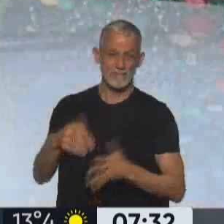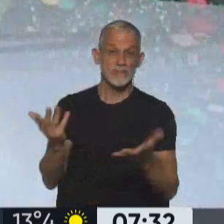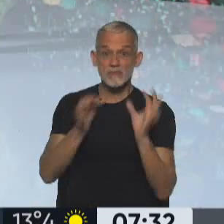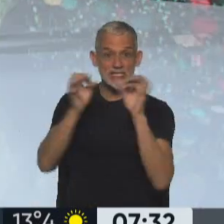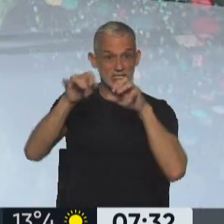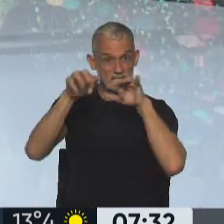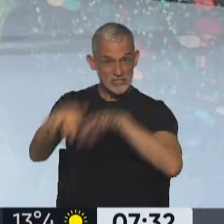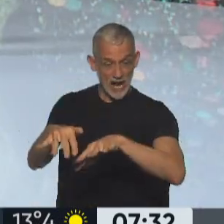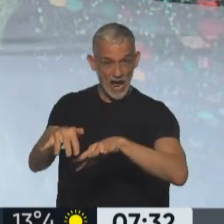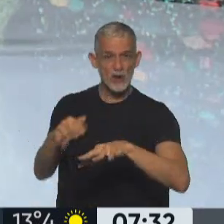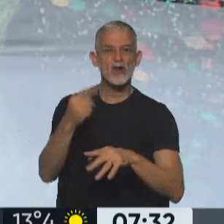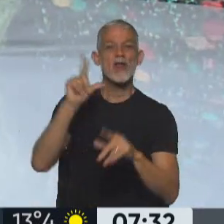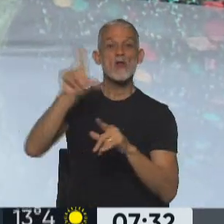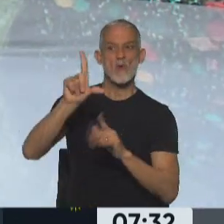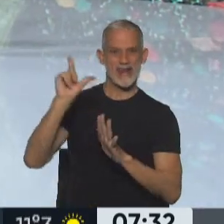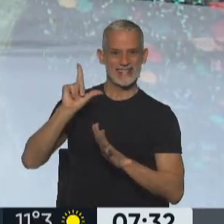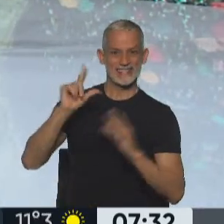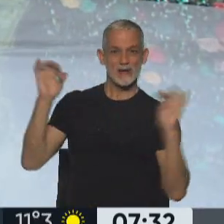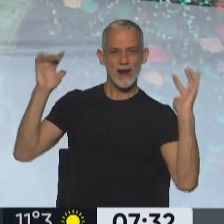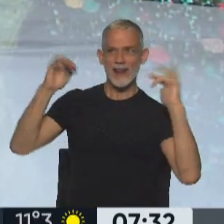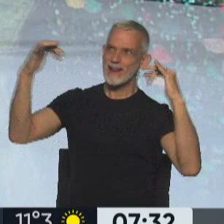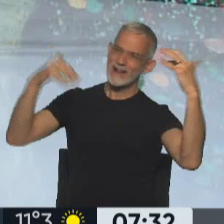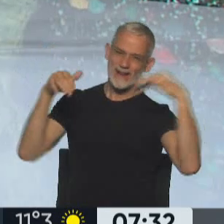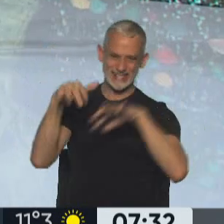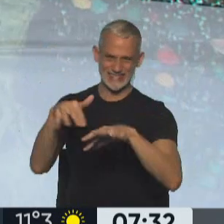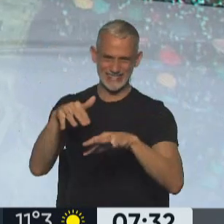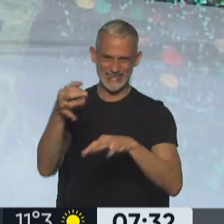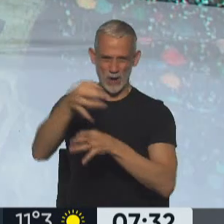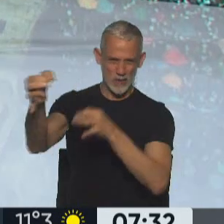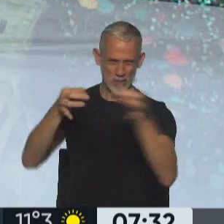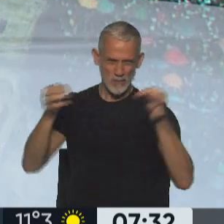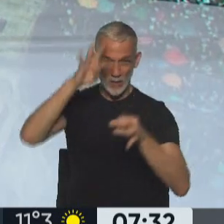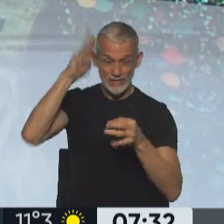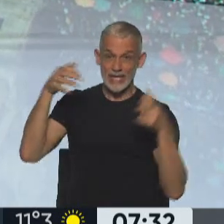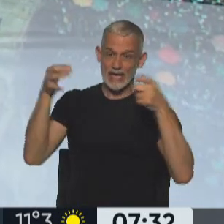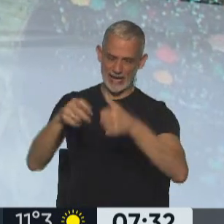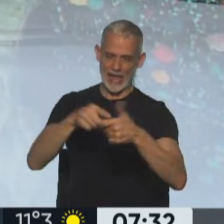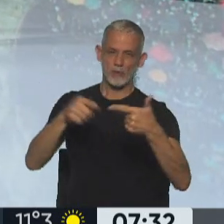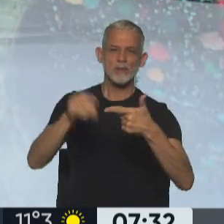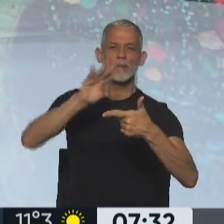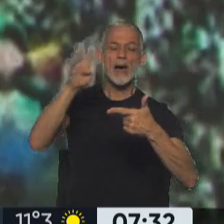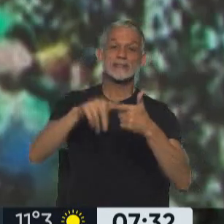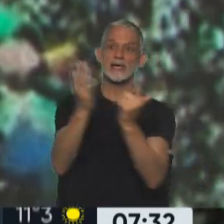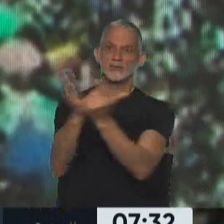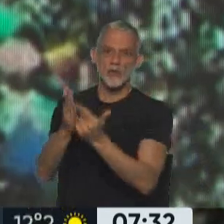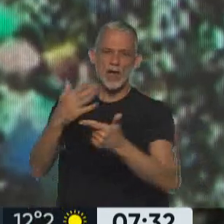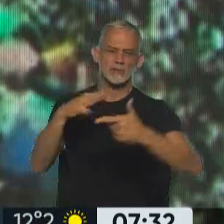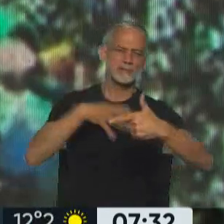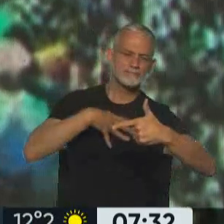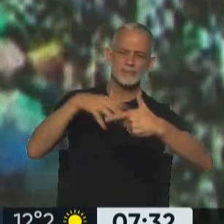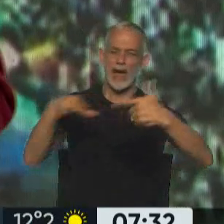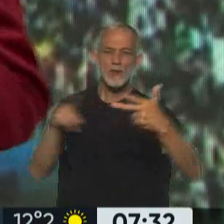llegaron a Bogotá el día lunes y llegamos entre las comunidades indígenas, las comunidades estudiantiles,